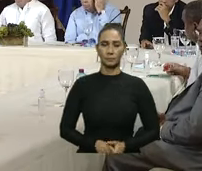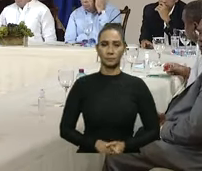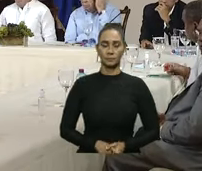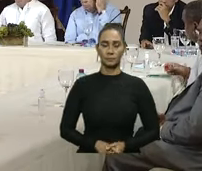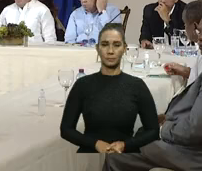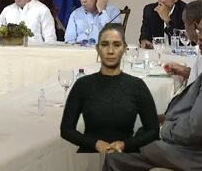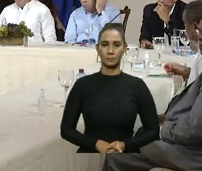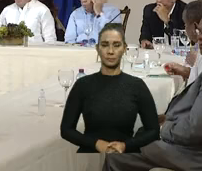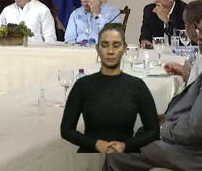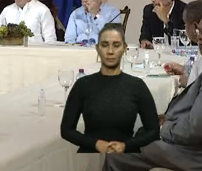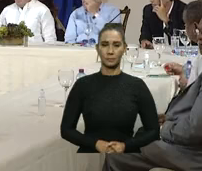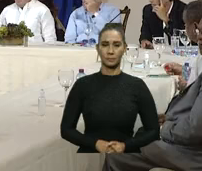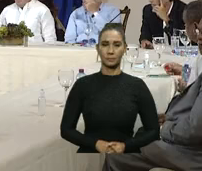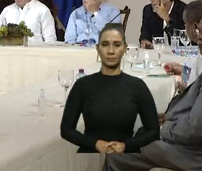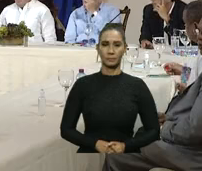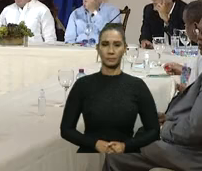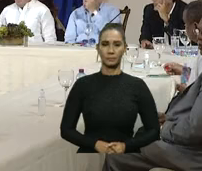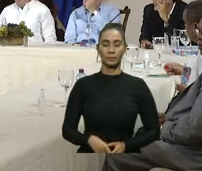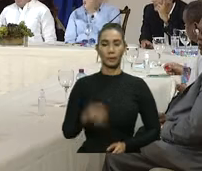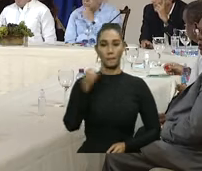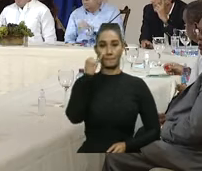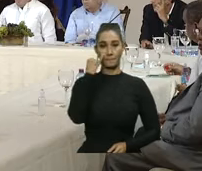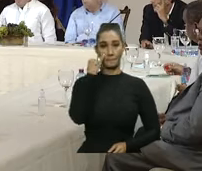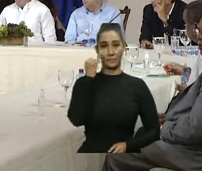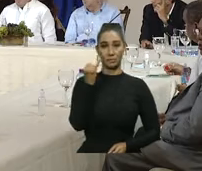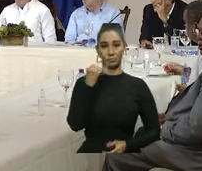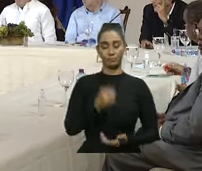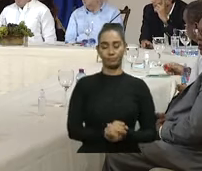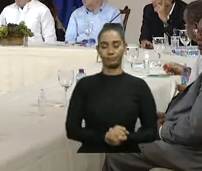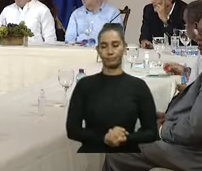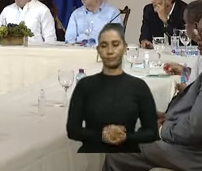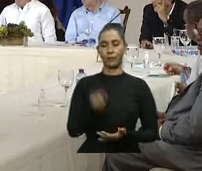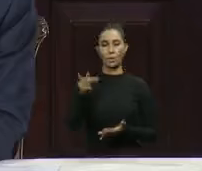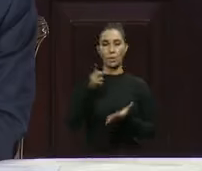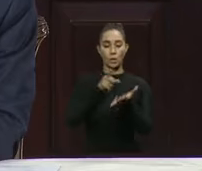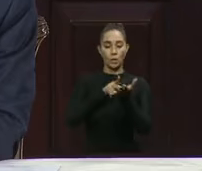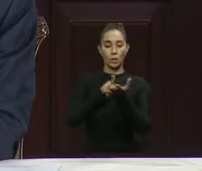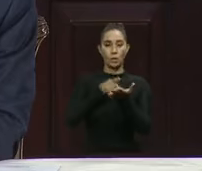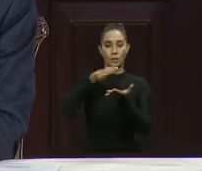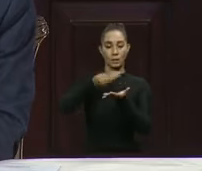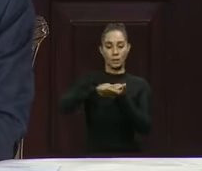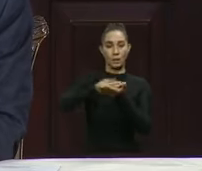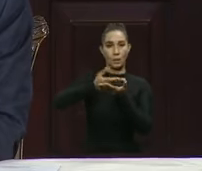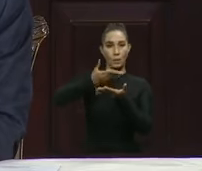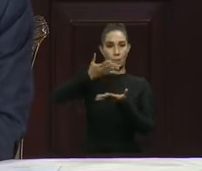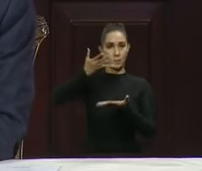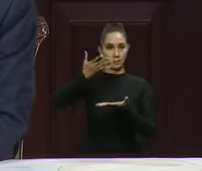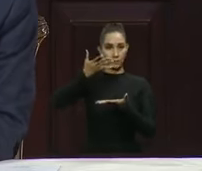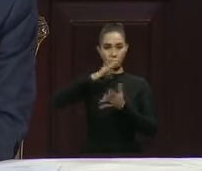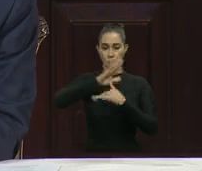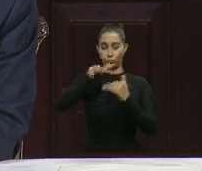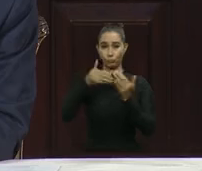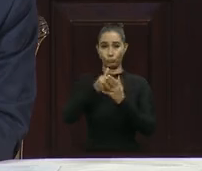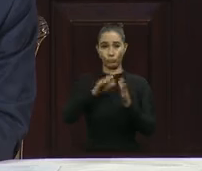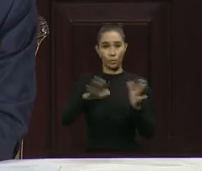Miren, donde hay una realidad que son el aumento de los costos en términos generales,